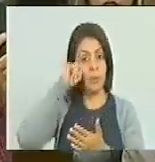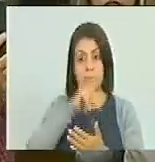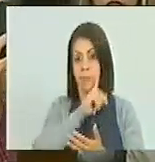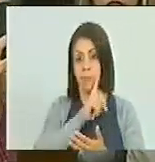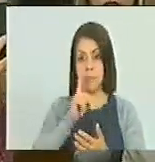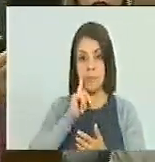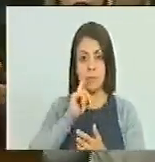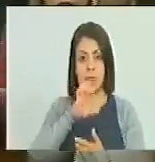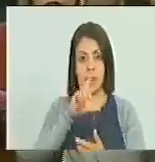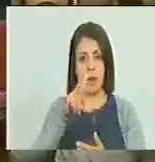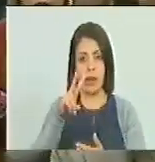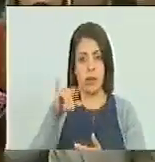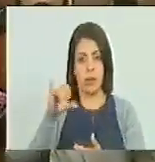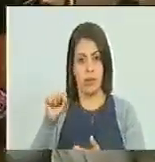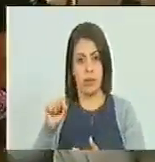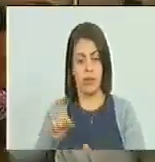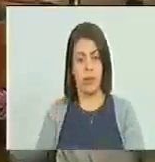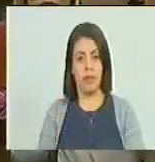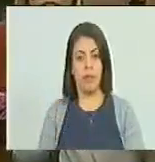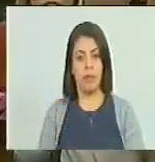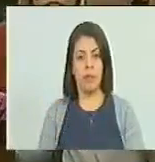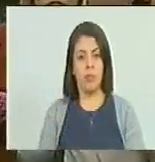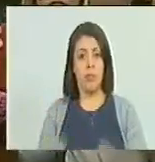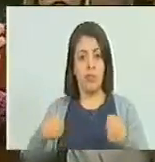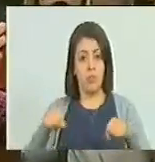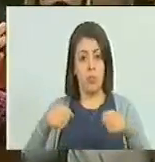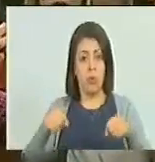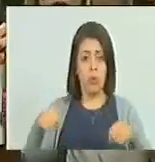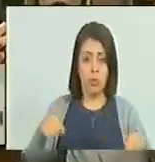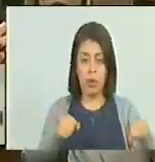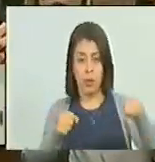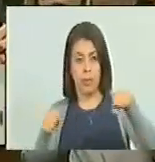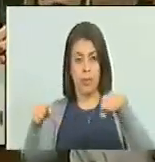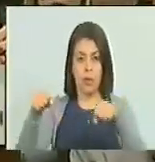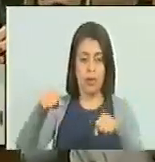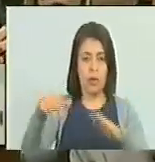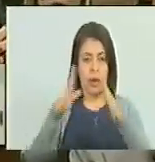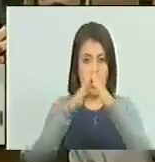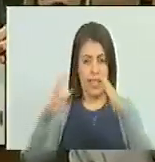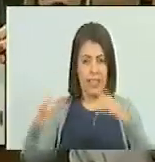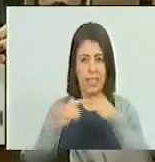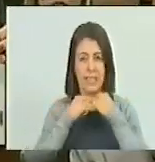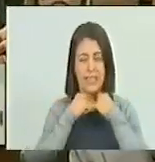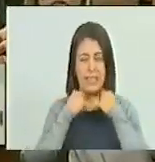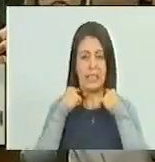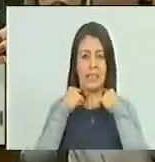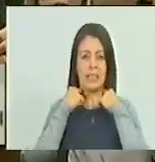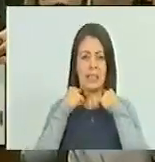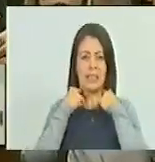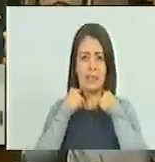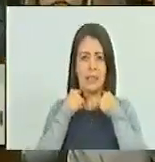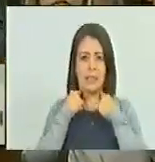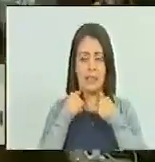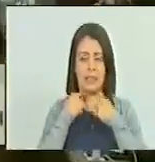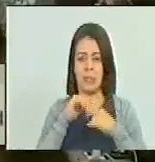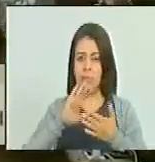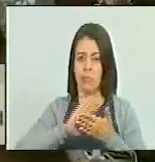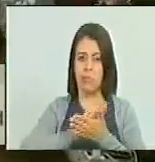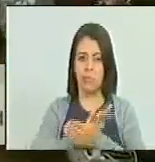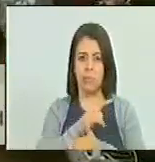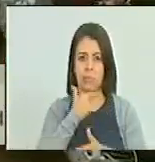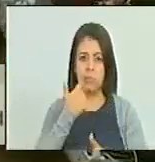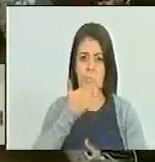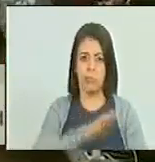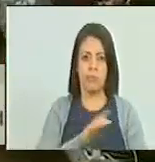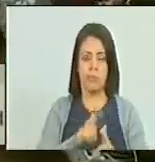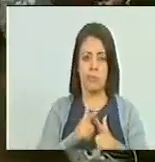de Elvis Durán. Elvis Durán, un motorizado que iba hacia su casa, y una guaya asesina acabó con su vida,